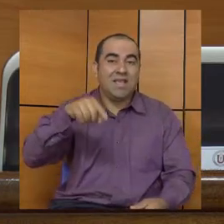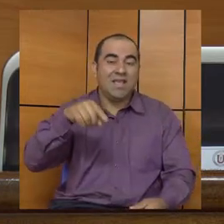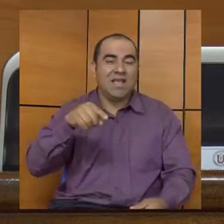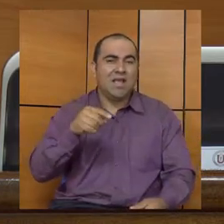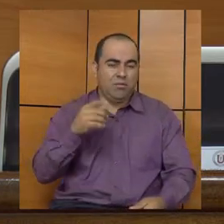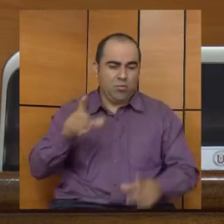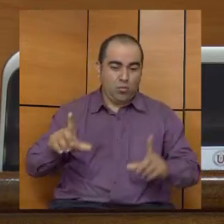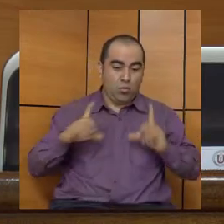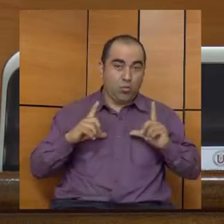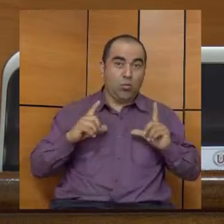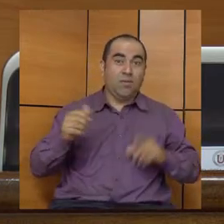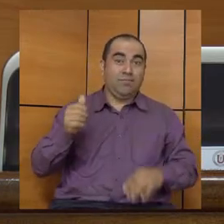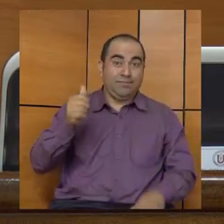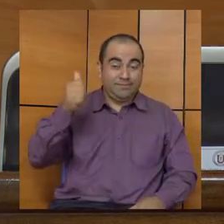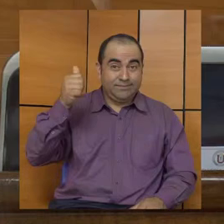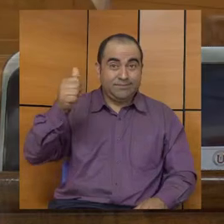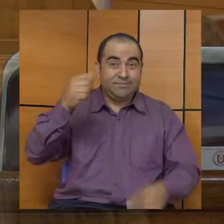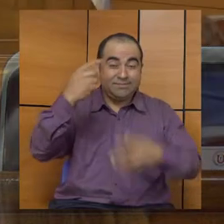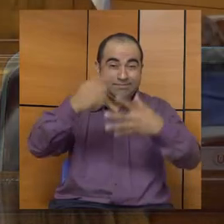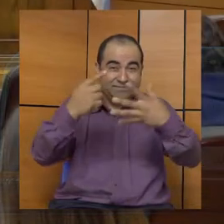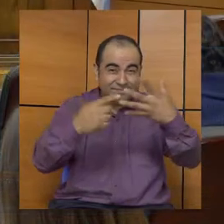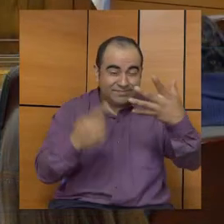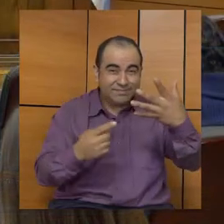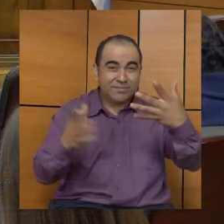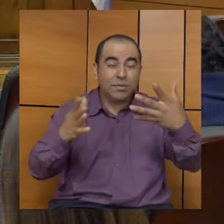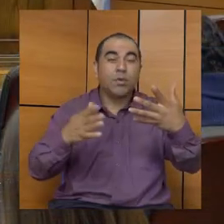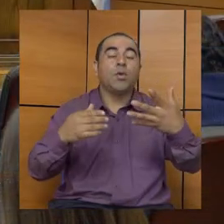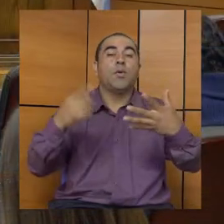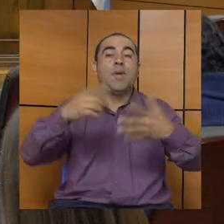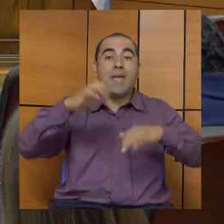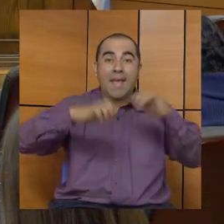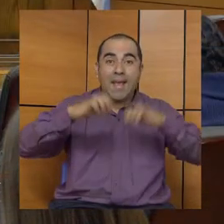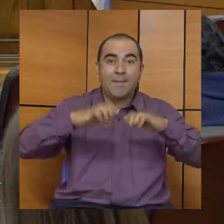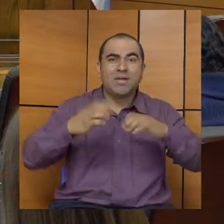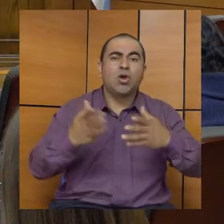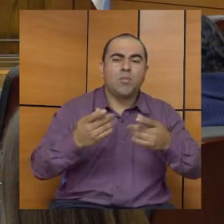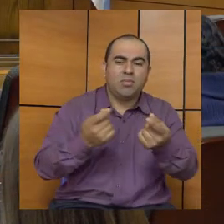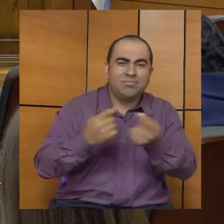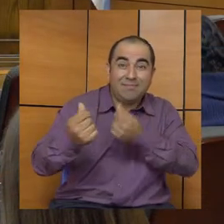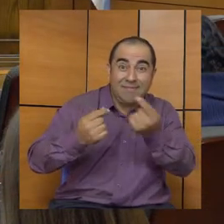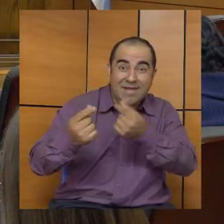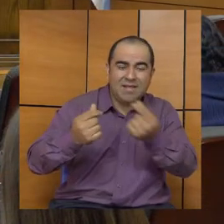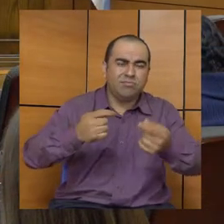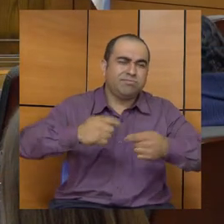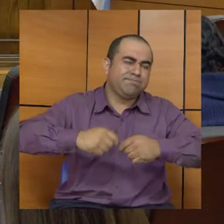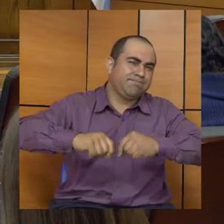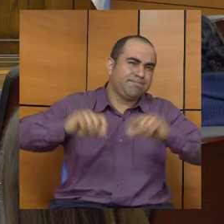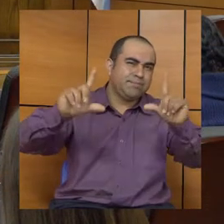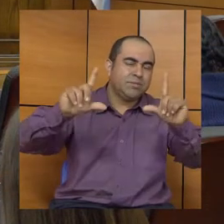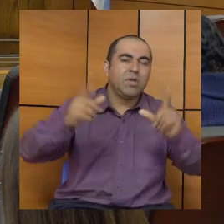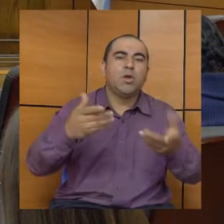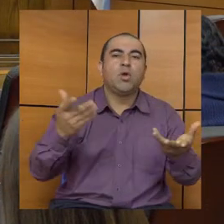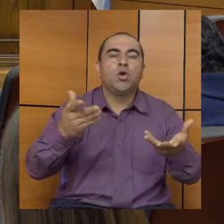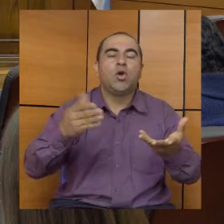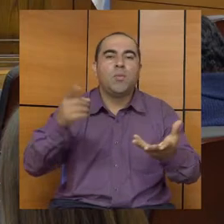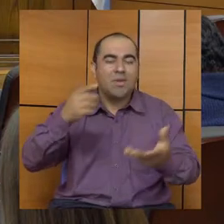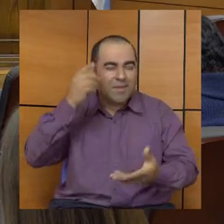de universidad en el Departamento de Administración de Empresas y Marketing de esta universidad. Es autor de